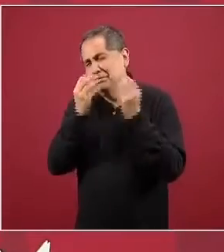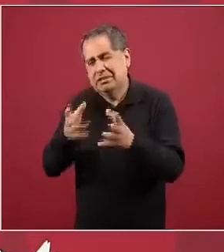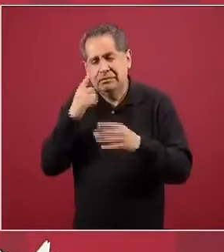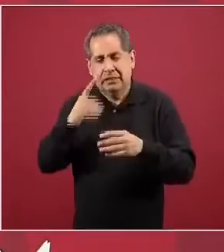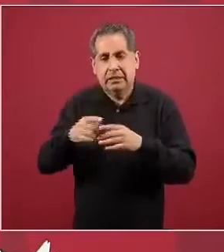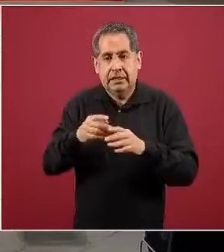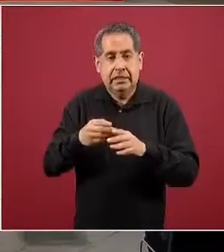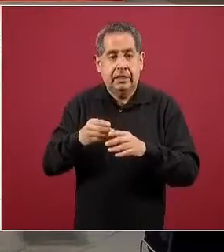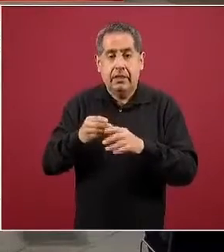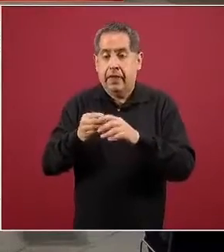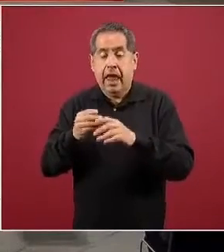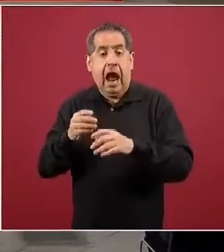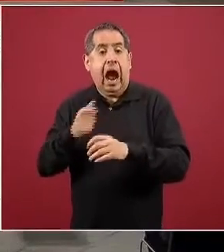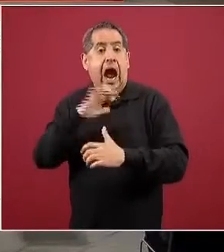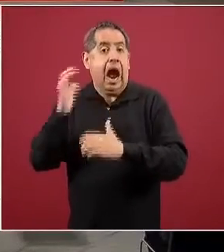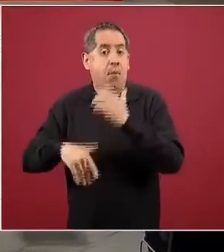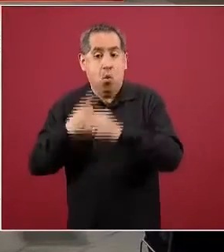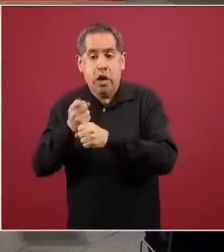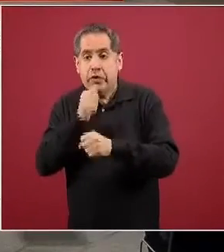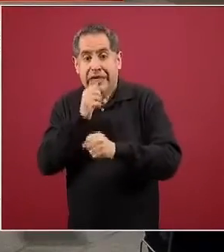antes de salir y cerrar el ciclo